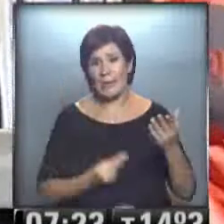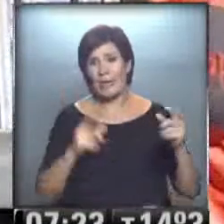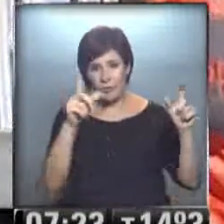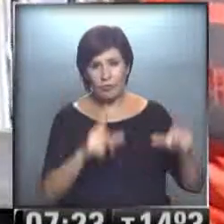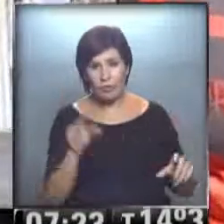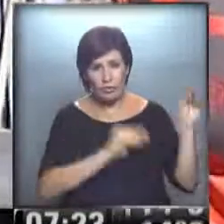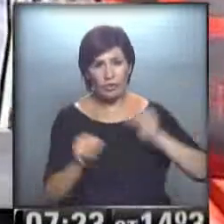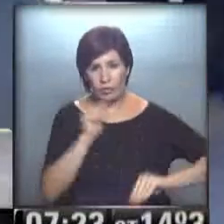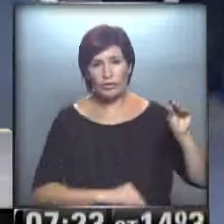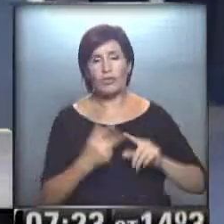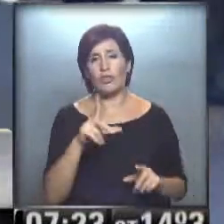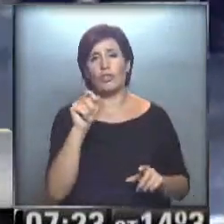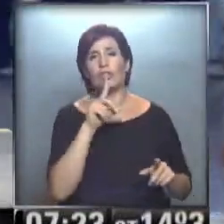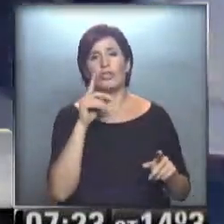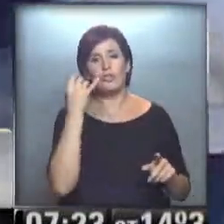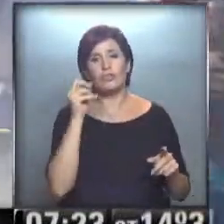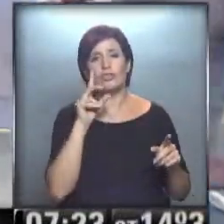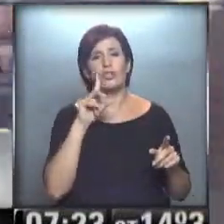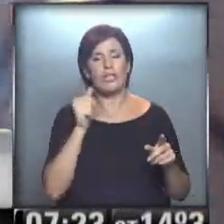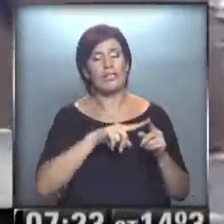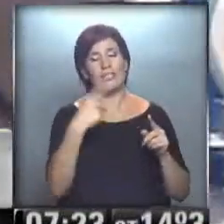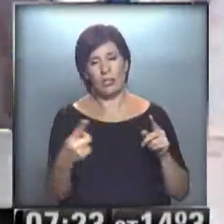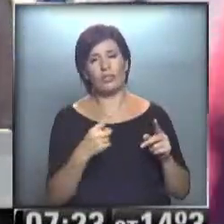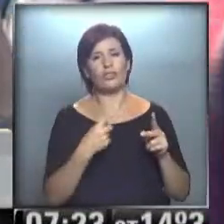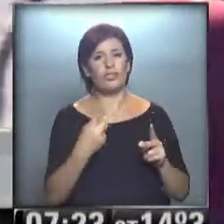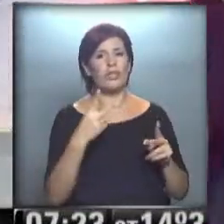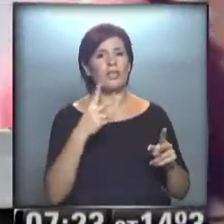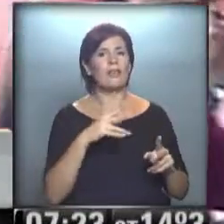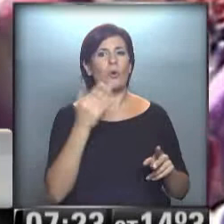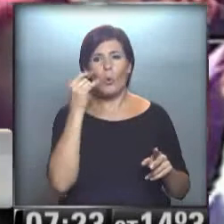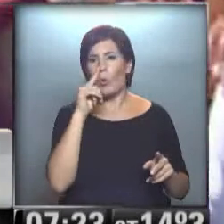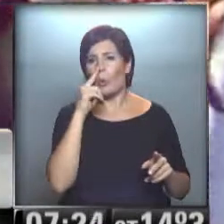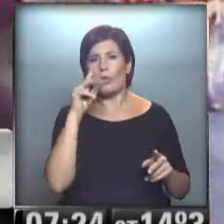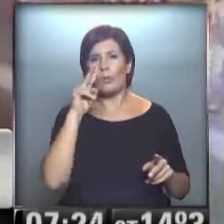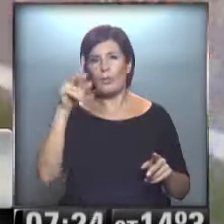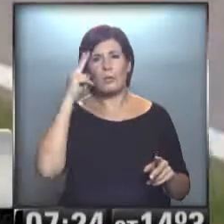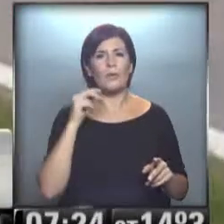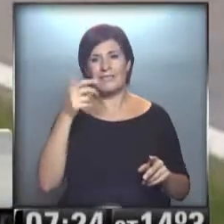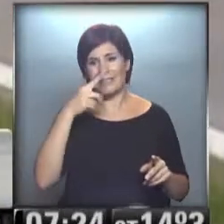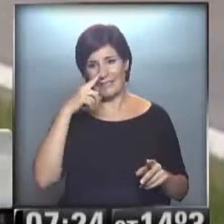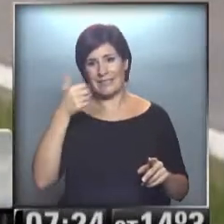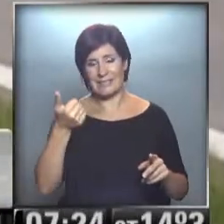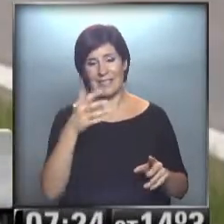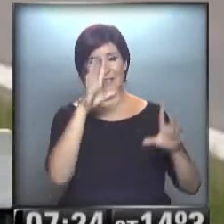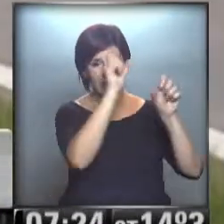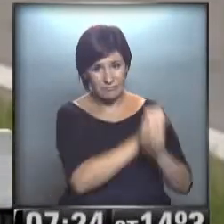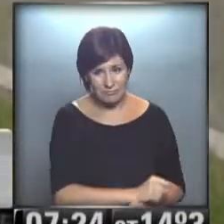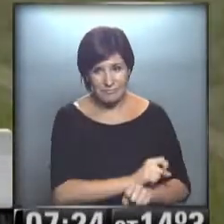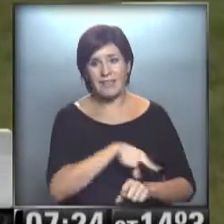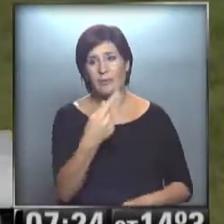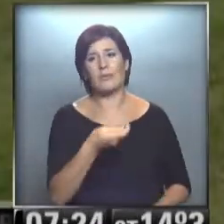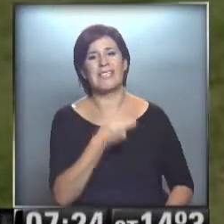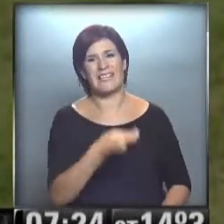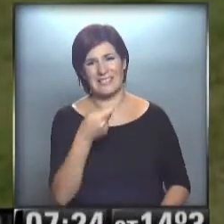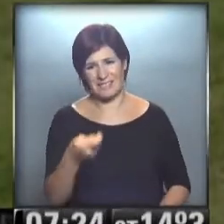Loyola fueron secuestrados y asesinados a fines de junio de 1976. Sus cuerpos aparecieron en un